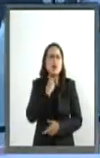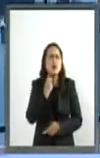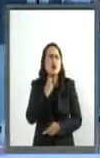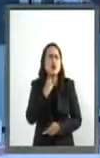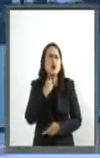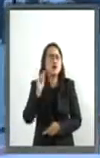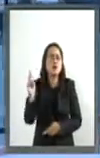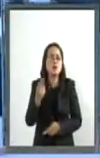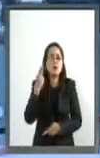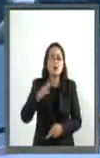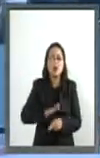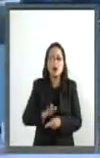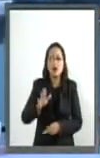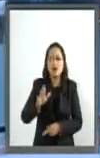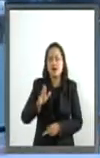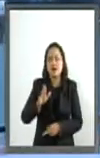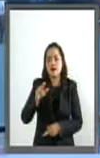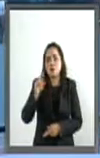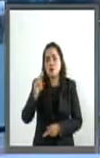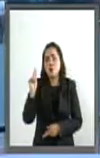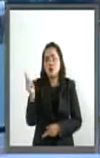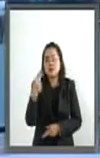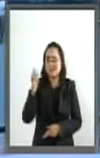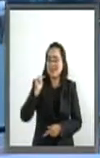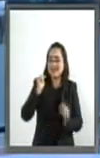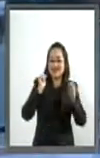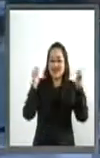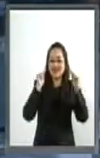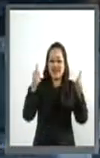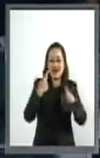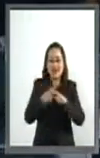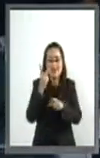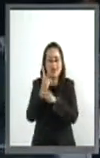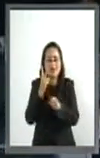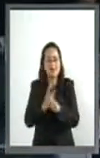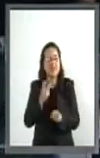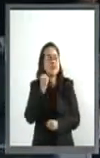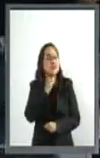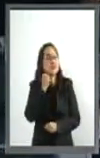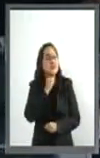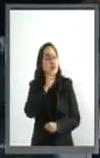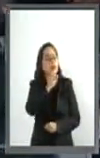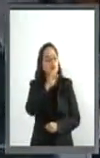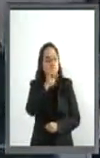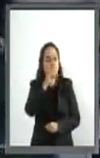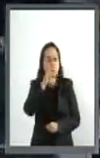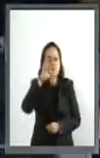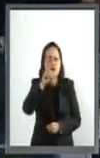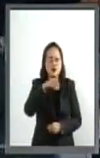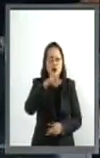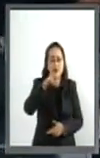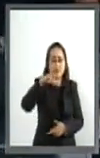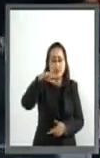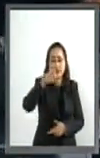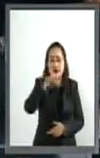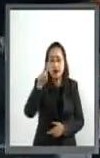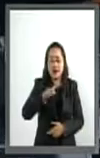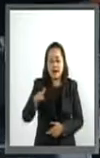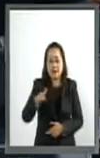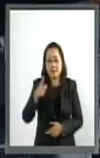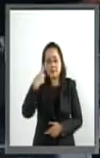de la Universidad Autónoma de Tlaxcala, invitados por el senador Sofío Ramírez Hernández. Es un